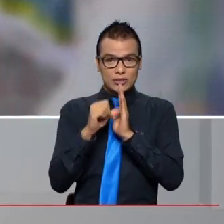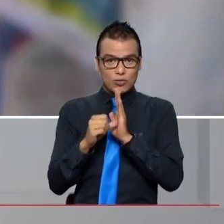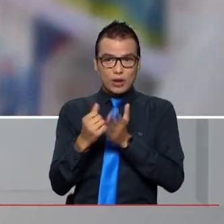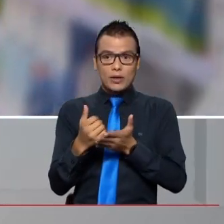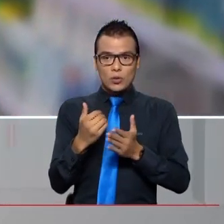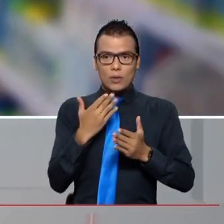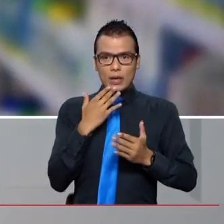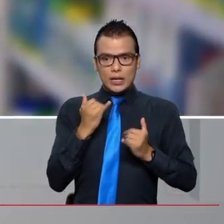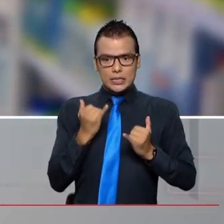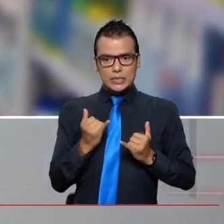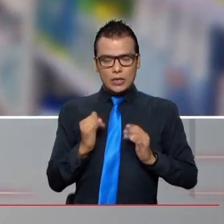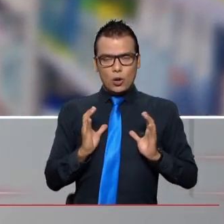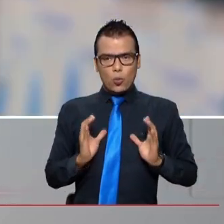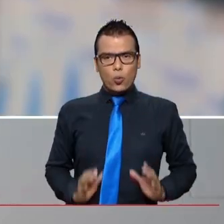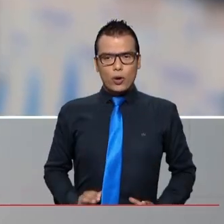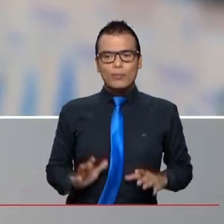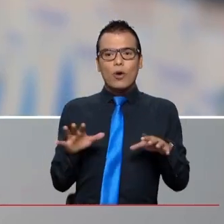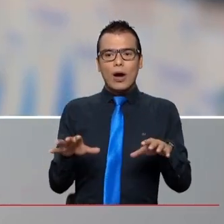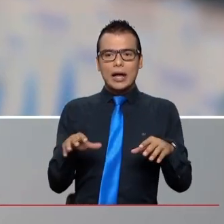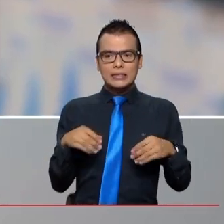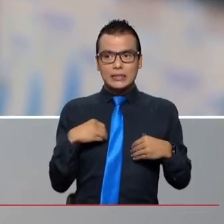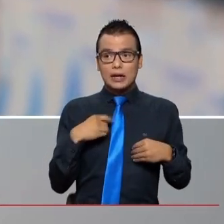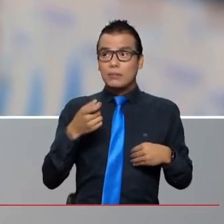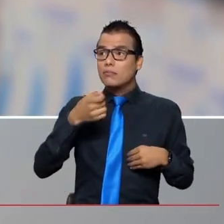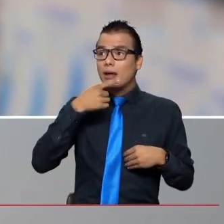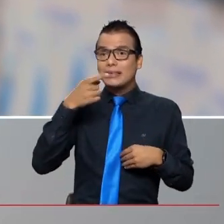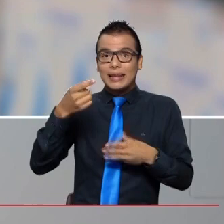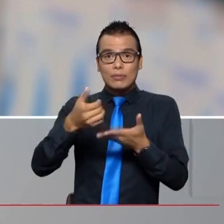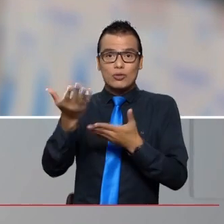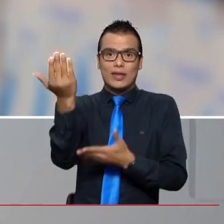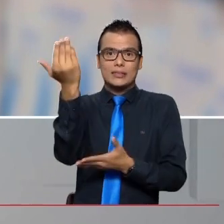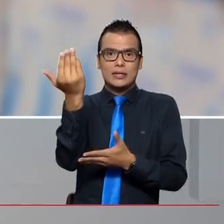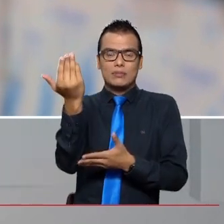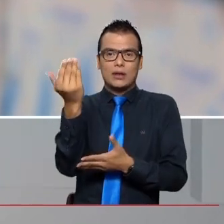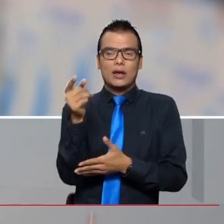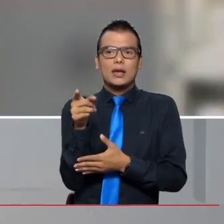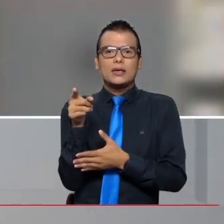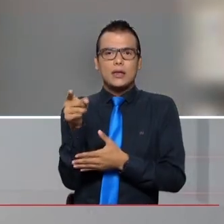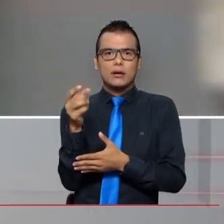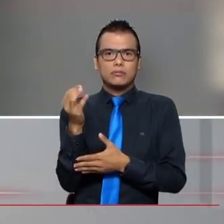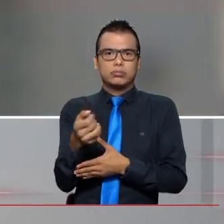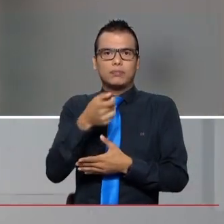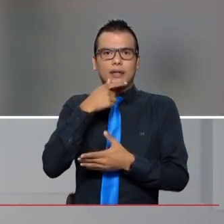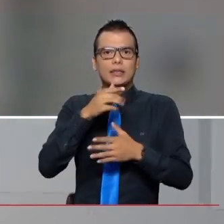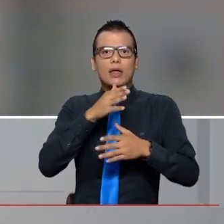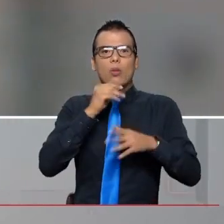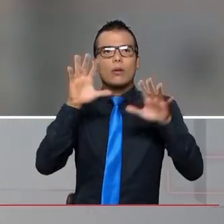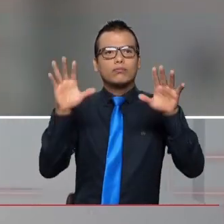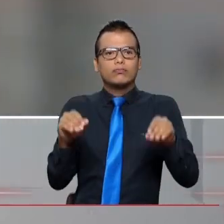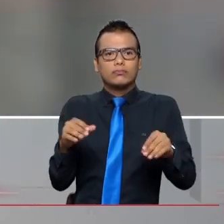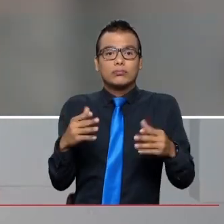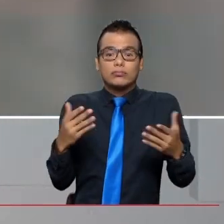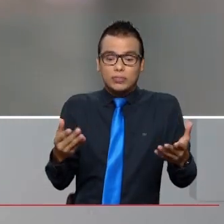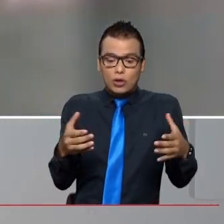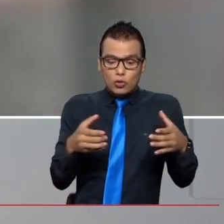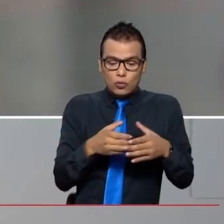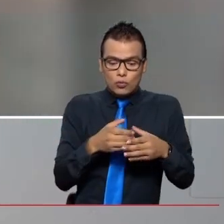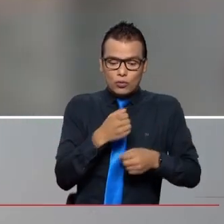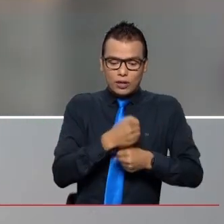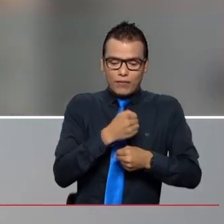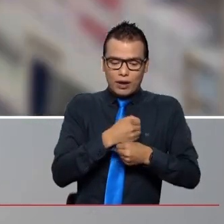el que se Informa el Ministerio de salud sobre el desabastecimiento de esta solución vital para preservar el órgano el impacto es